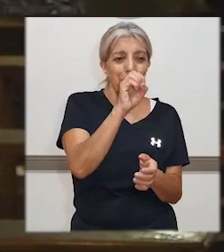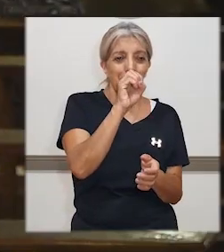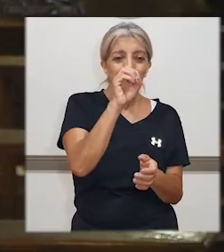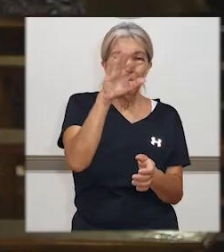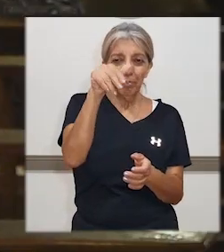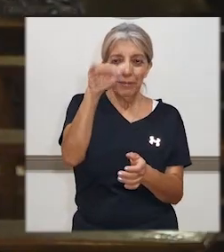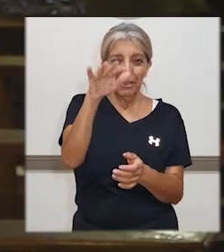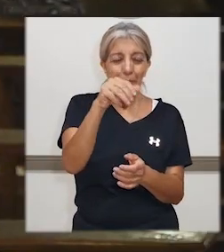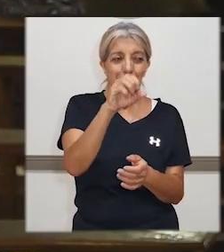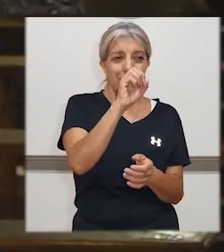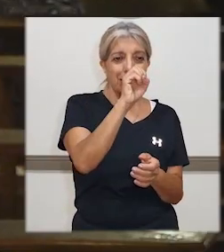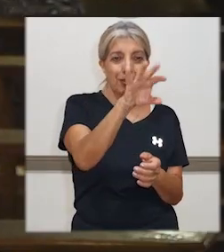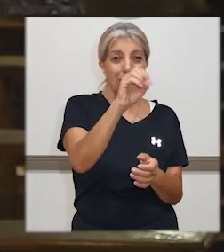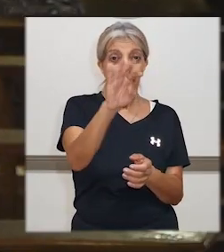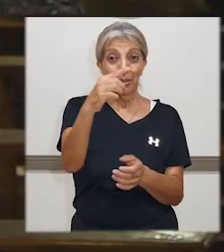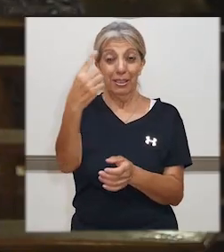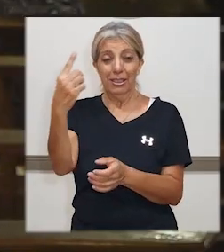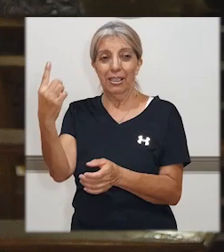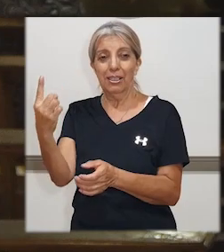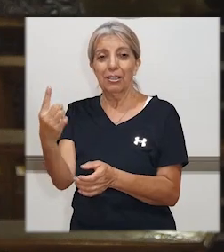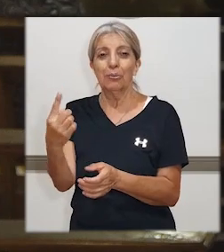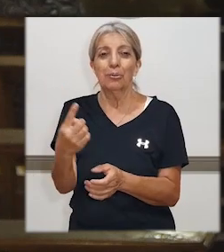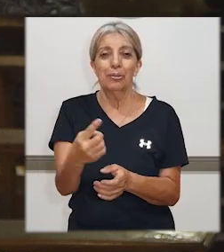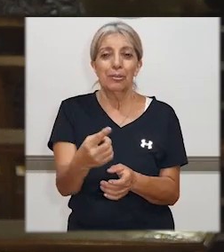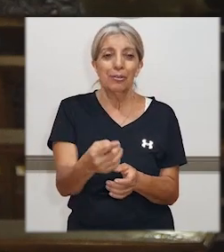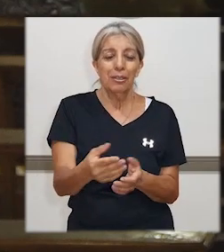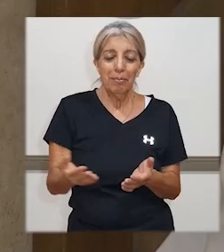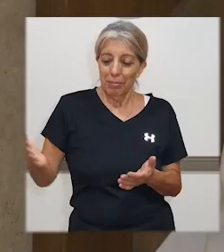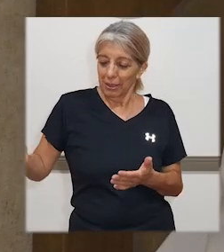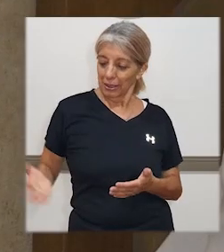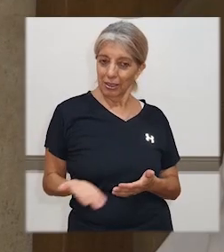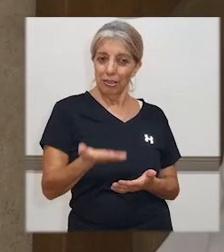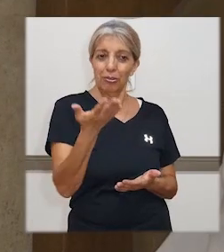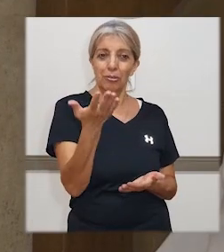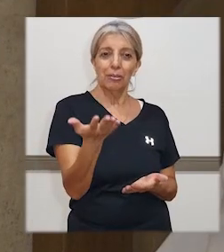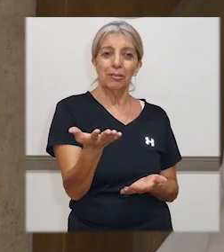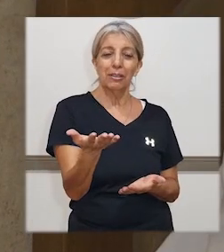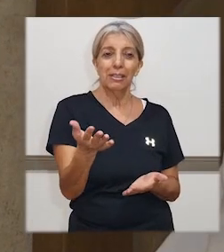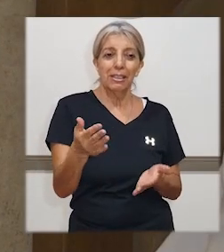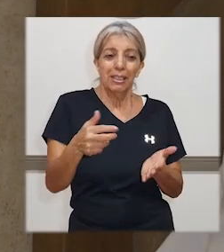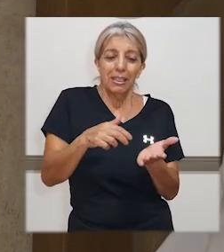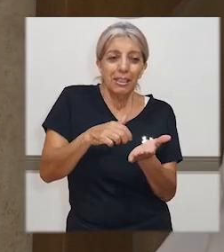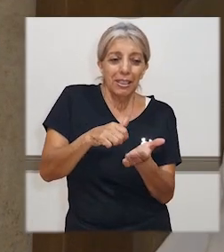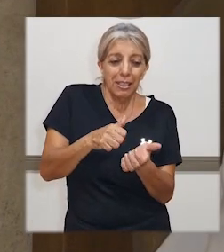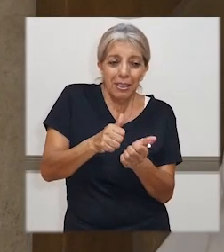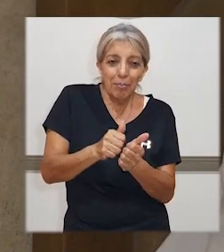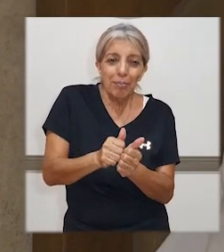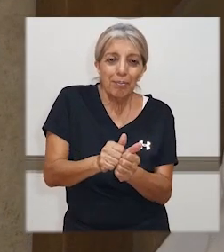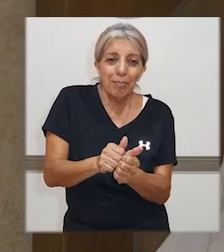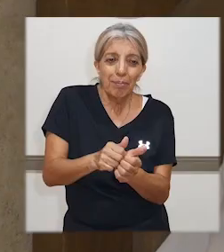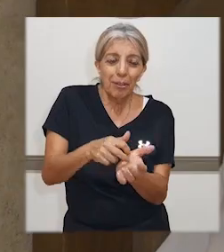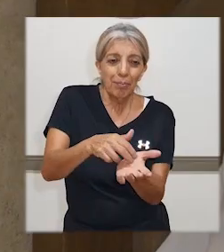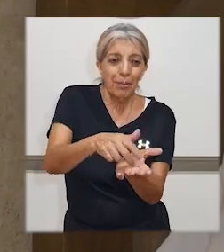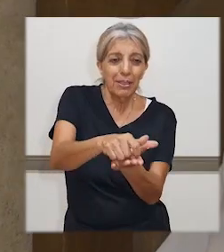llamas, pronuncias mi nombre, extiendes tu mano, me invitas a ir,